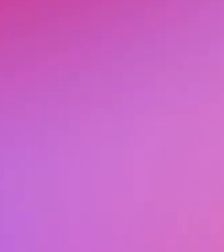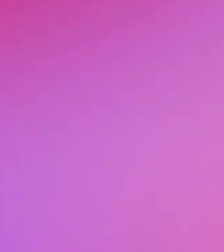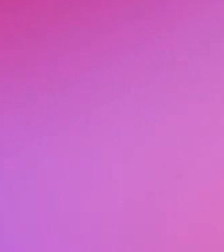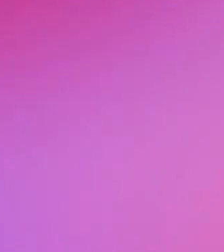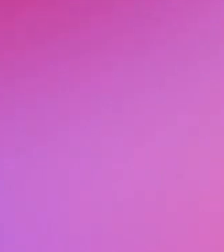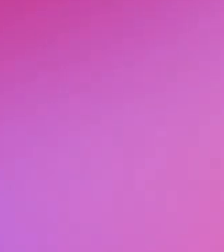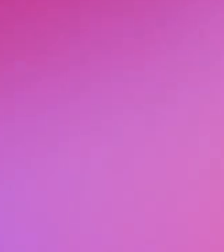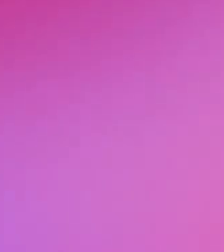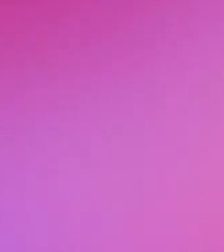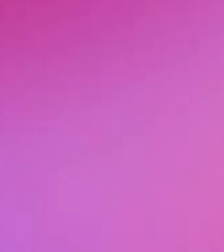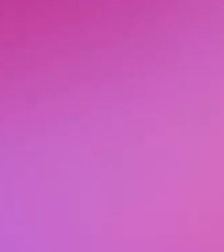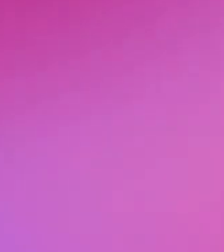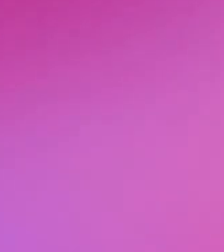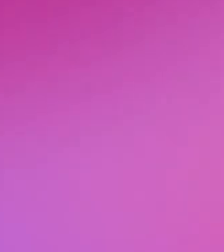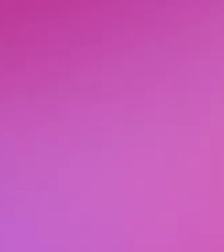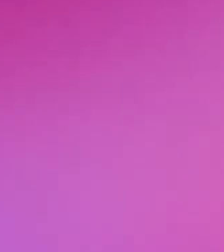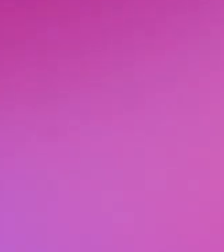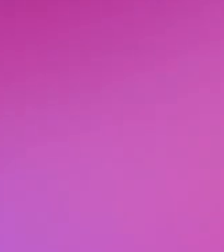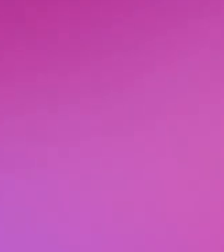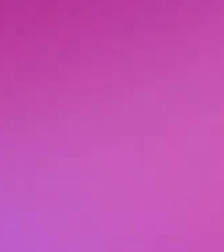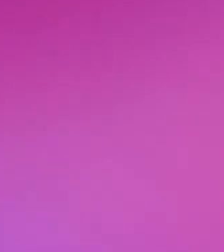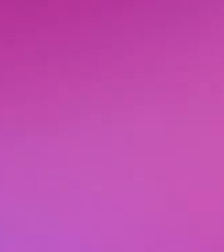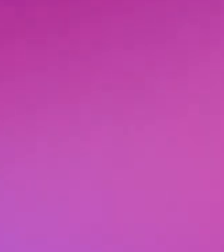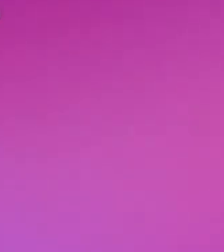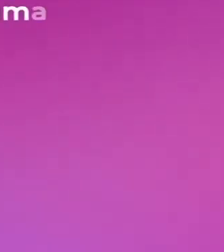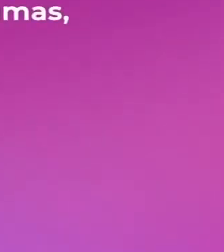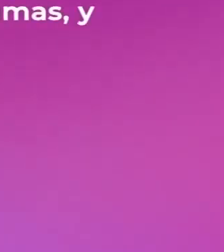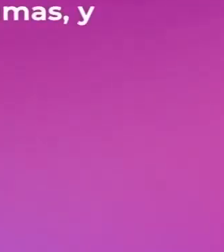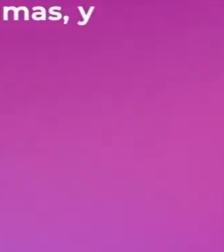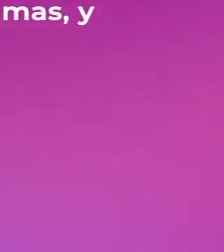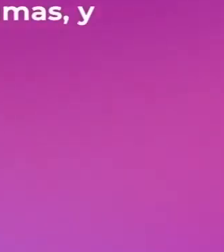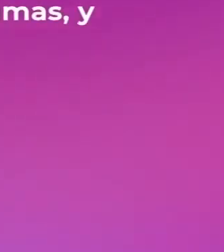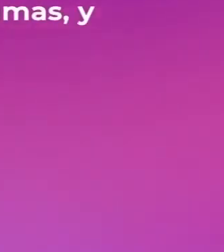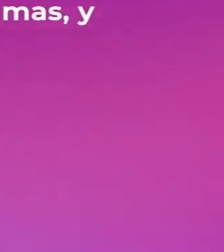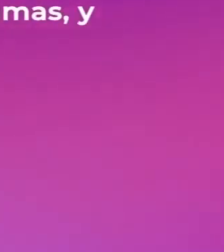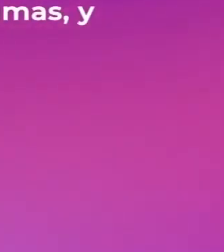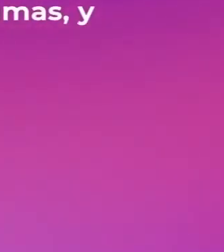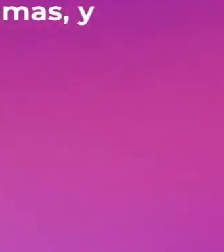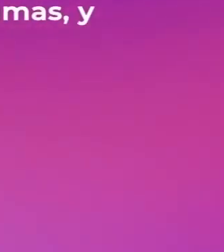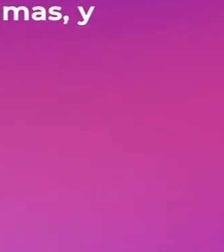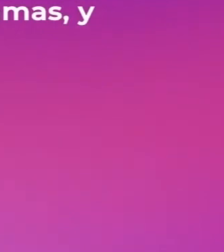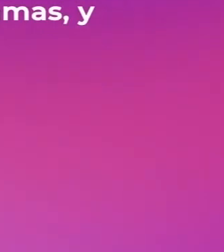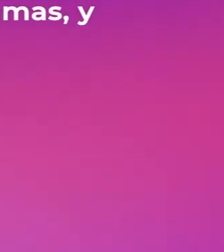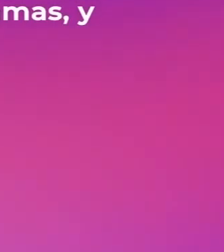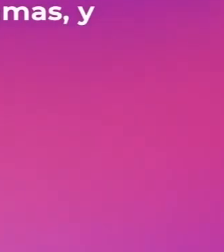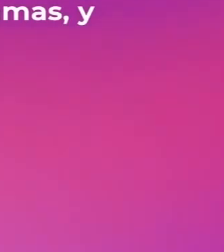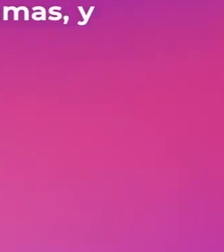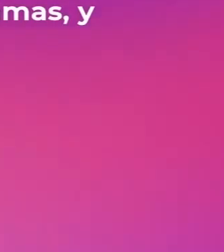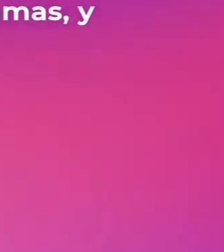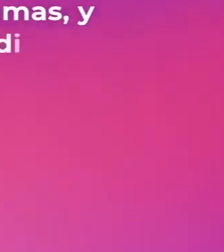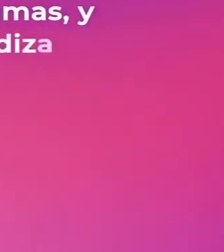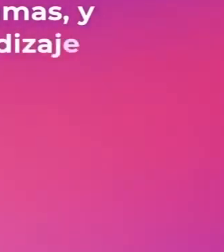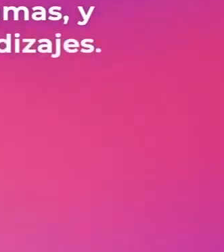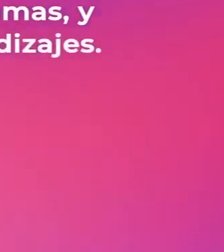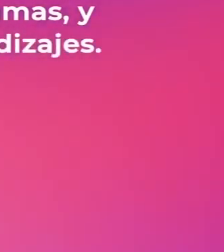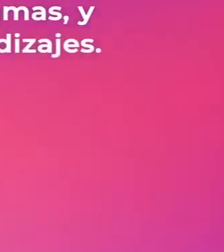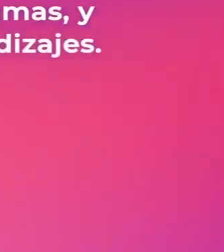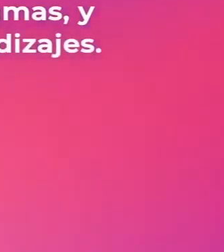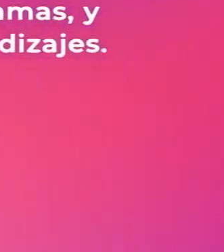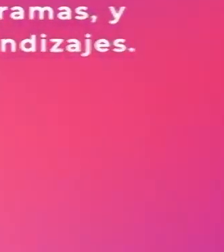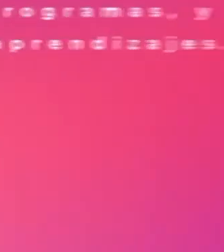Listo, terminamos. Pero aún nos queda mucho por explorar y descubrir. Así que nos vemos pronto aquí en Aprende en